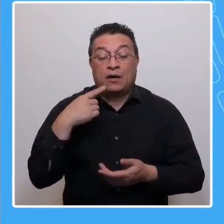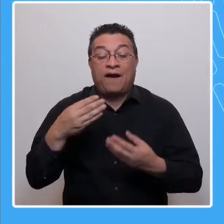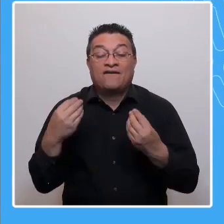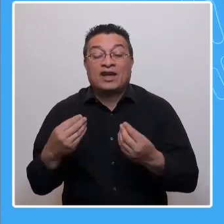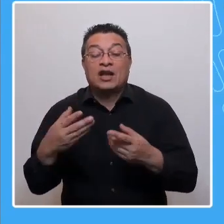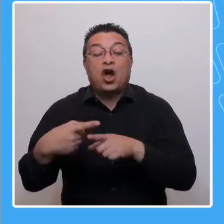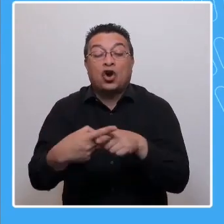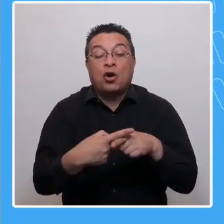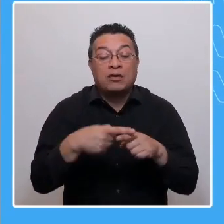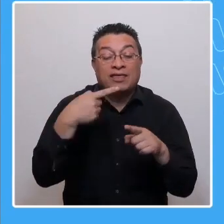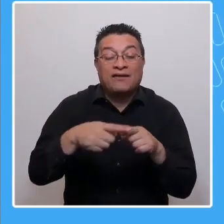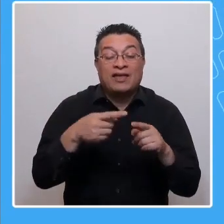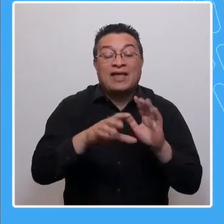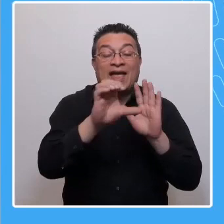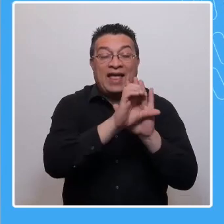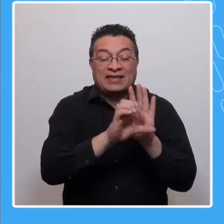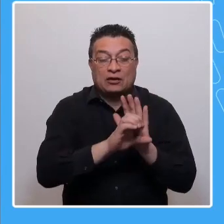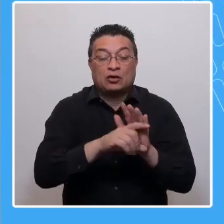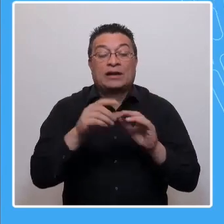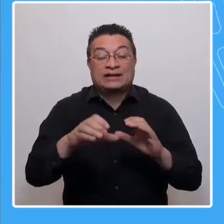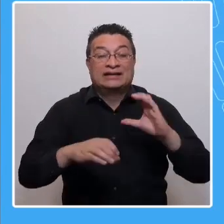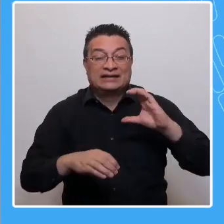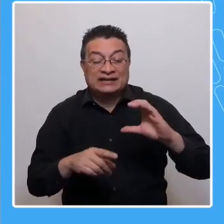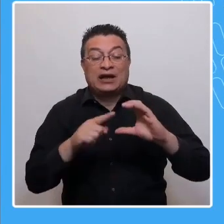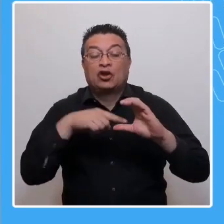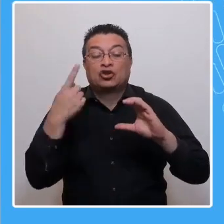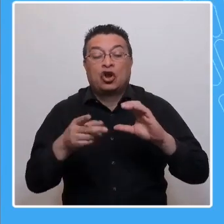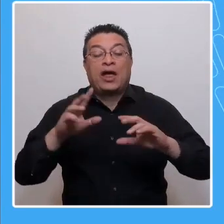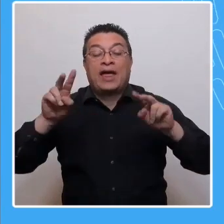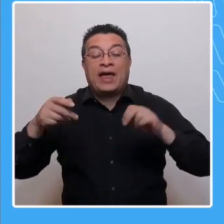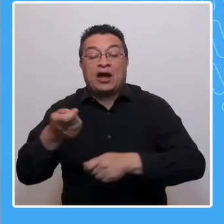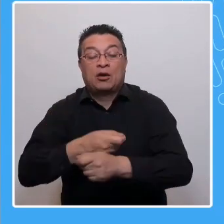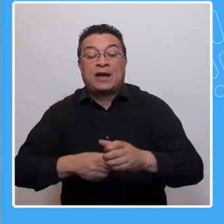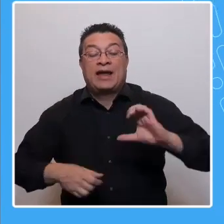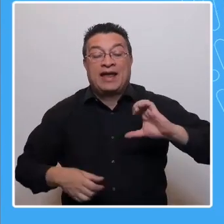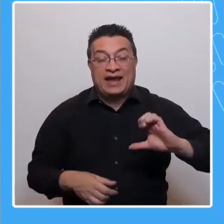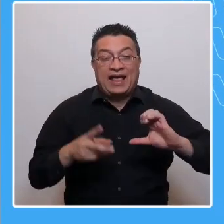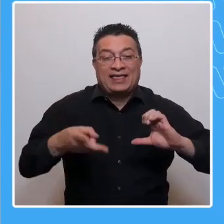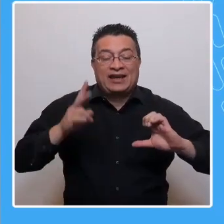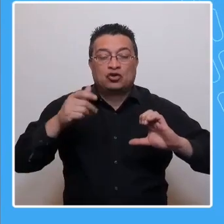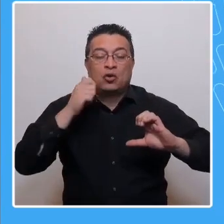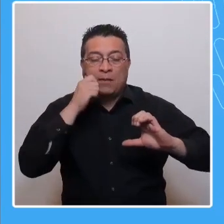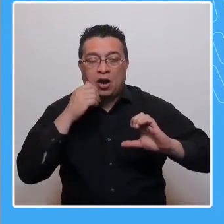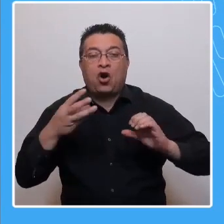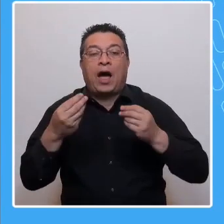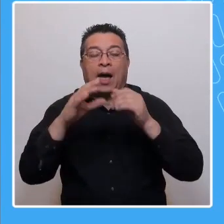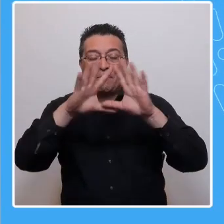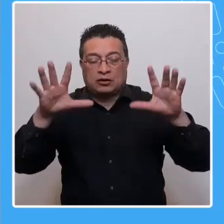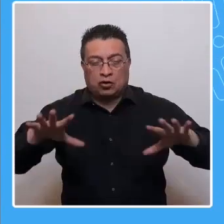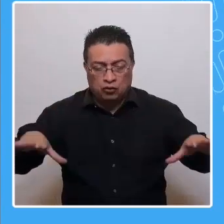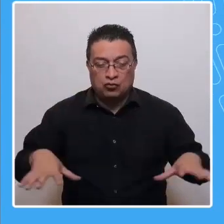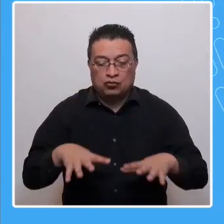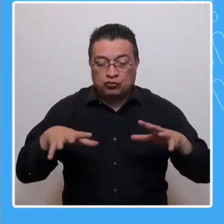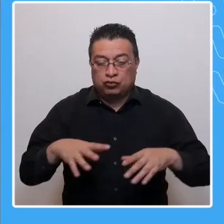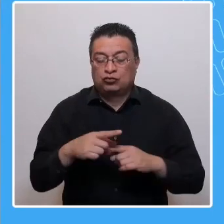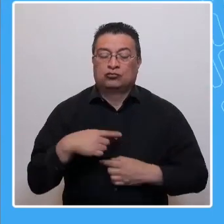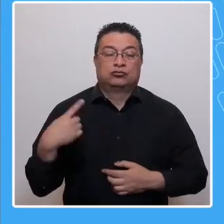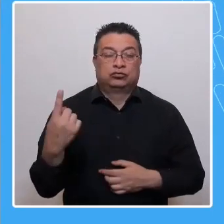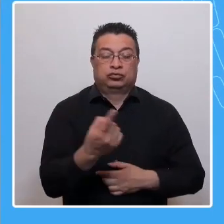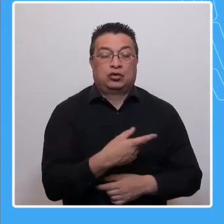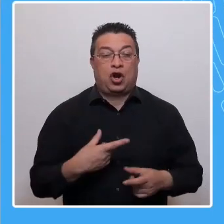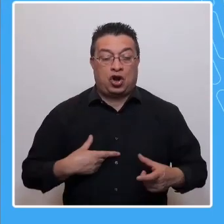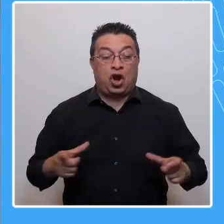distintos estatutos, el bloque C de todas las materias económicas y el bloque D de derechos humanos ambientales. Ha sido un esfuerzo muy grande de la